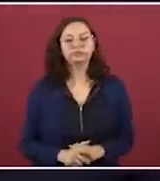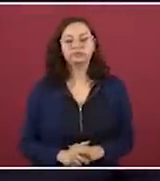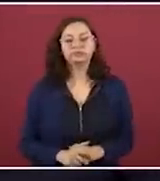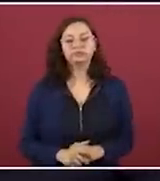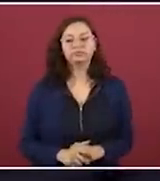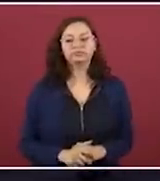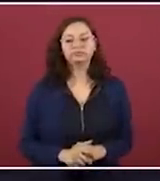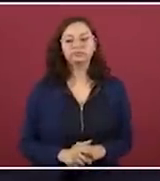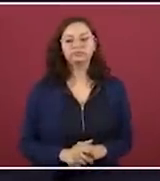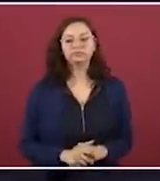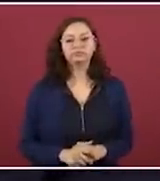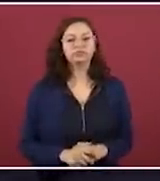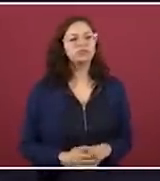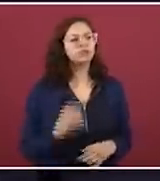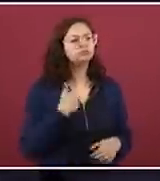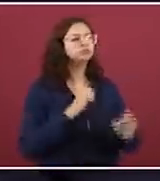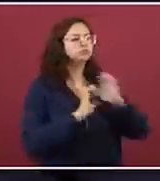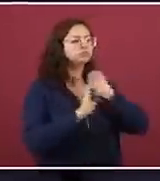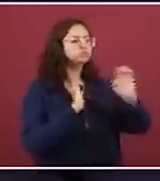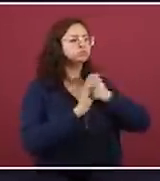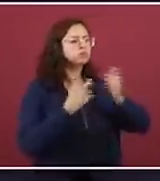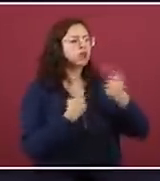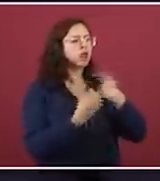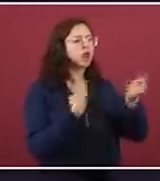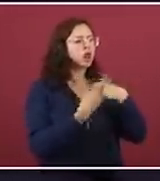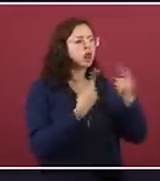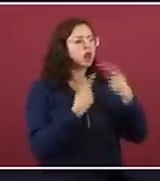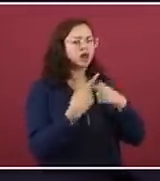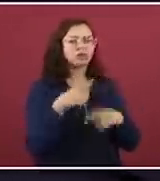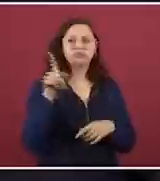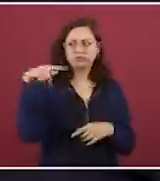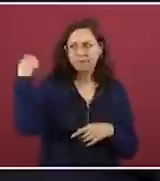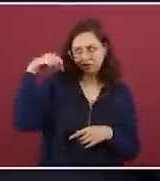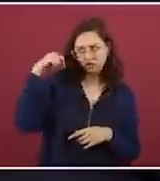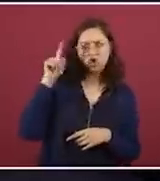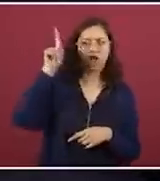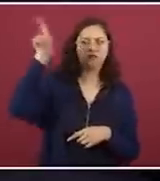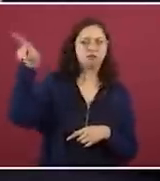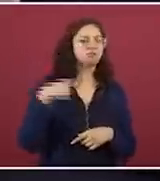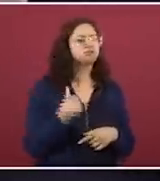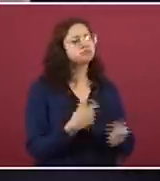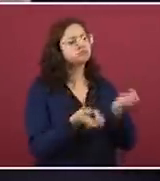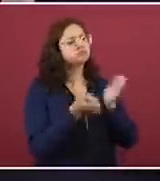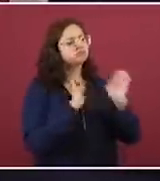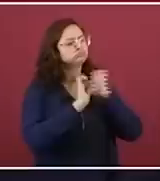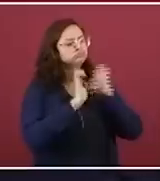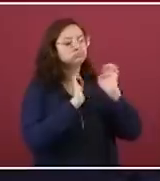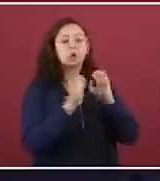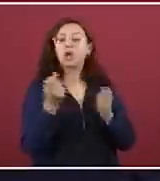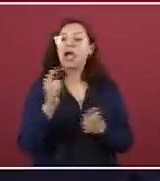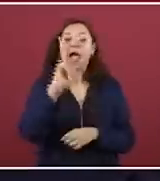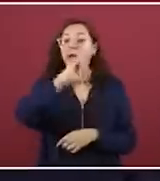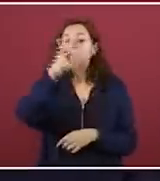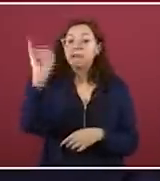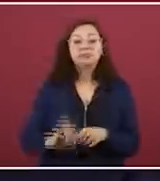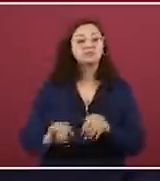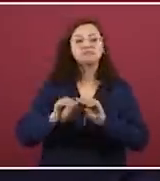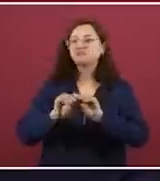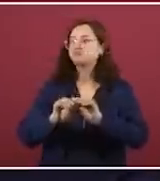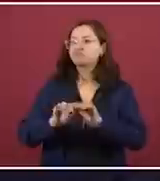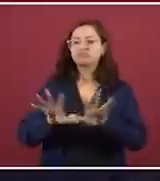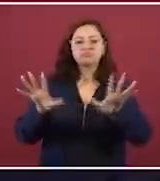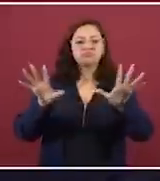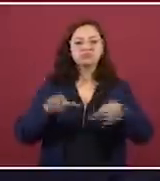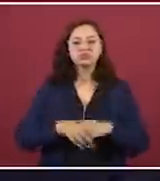Y nunca la transmitieron en Tabasco. Una vez acompañé al